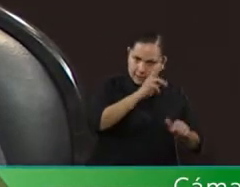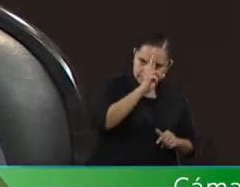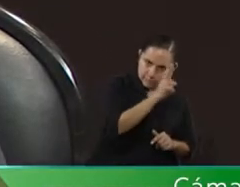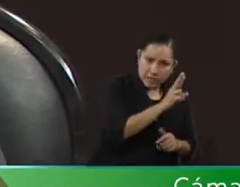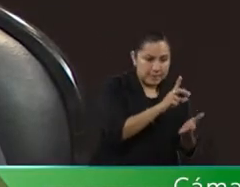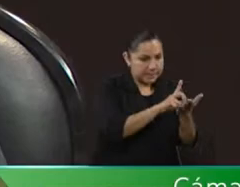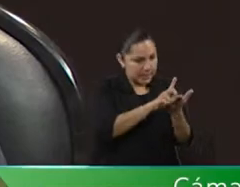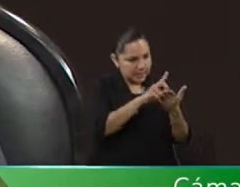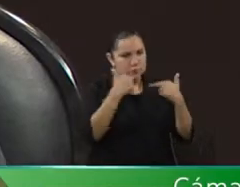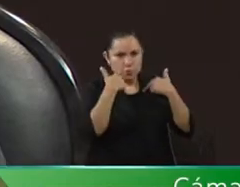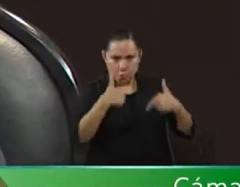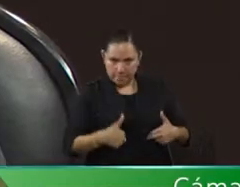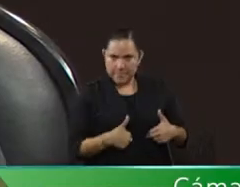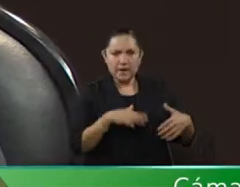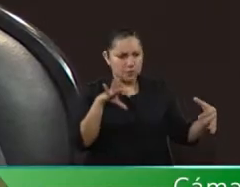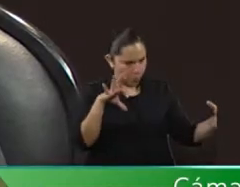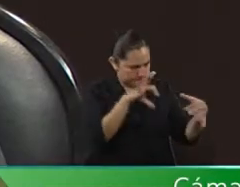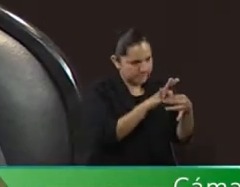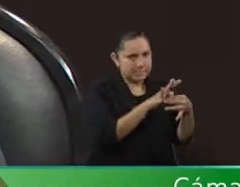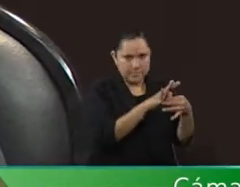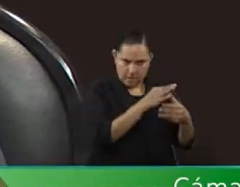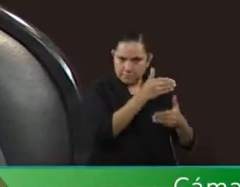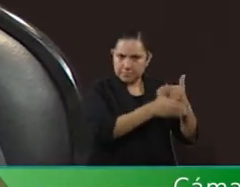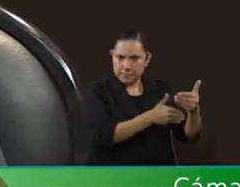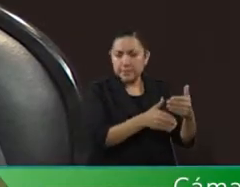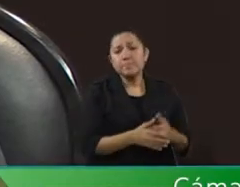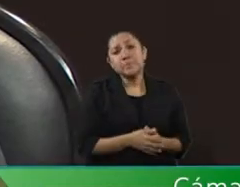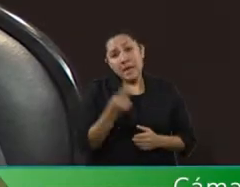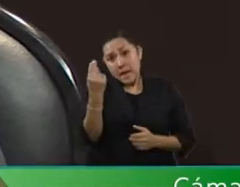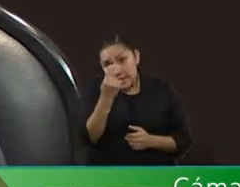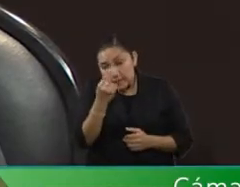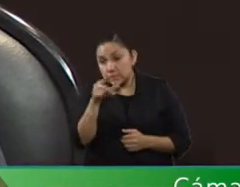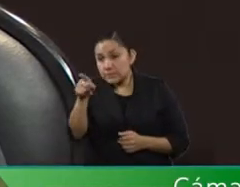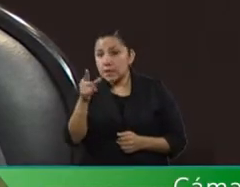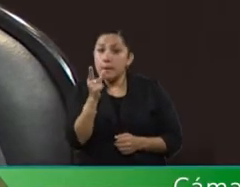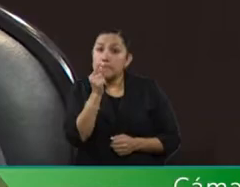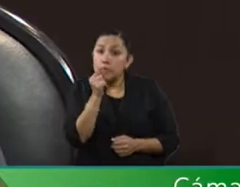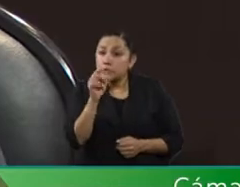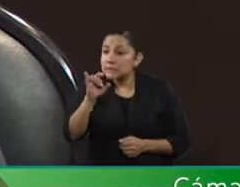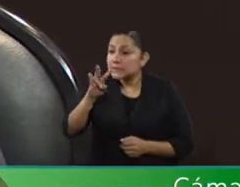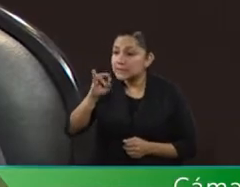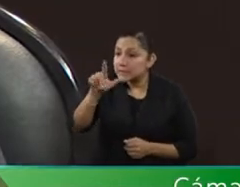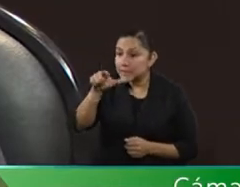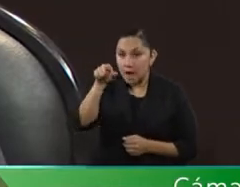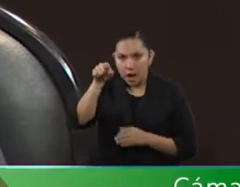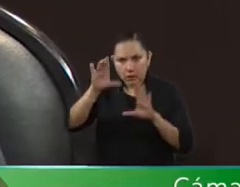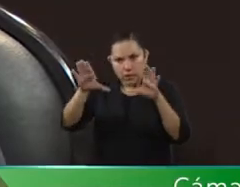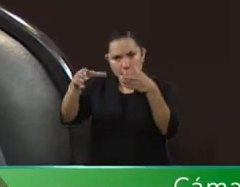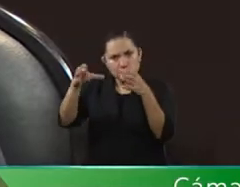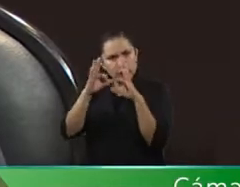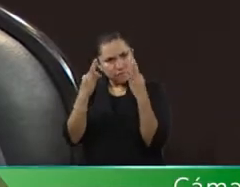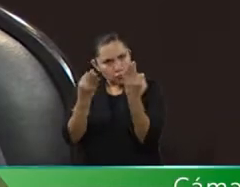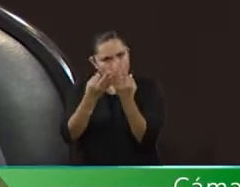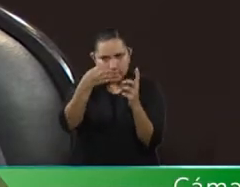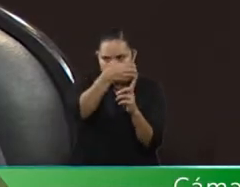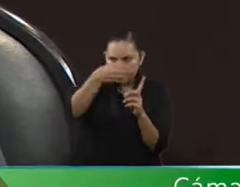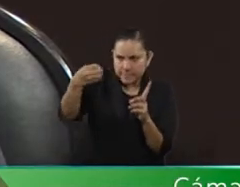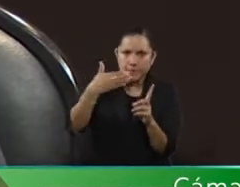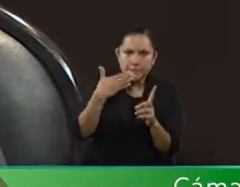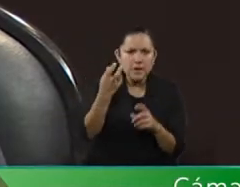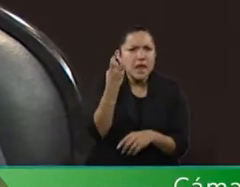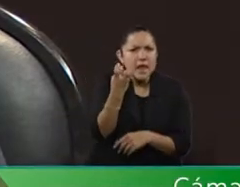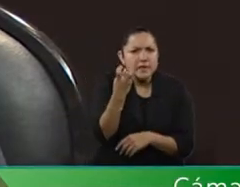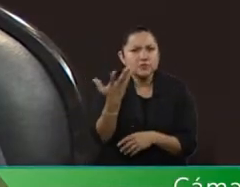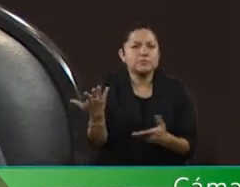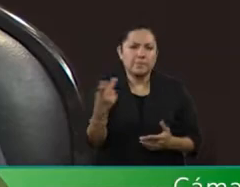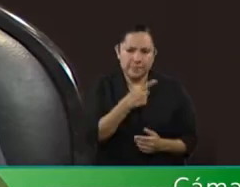la estrategia para recuperar la confianza de la Policía Civil y eso solo se podrá lograr con formación, capacitación,